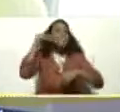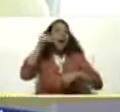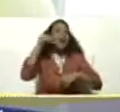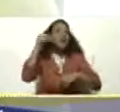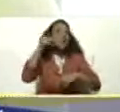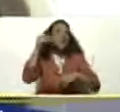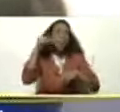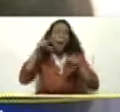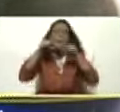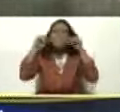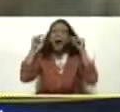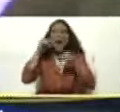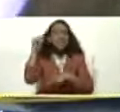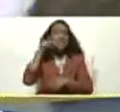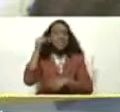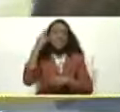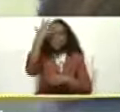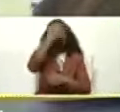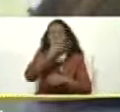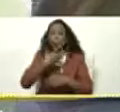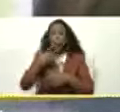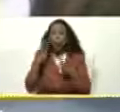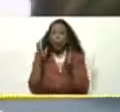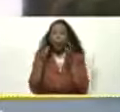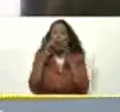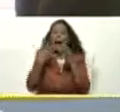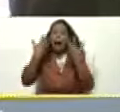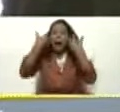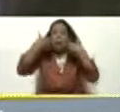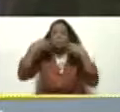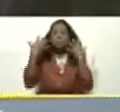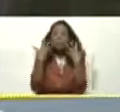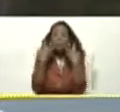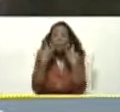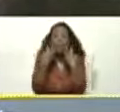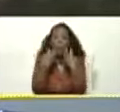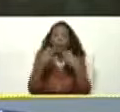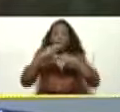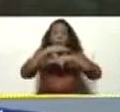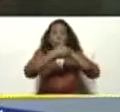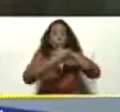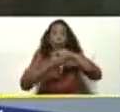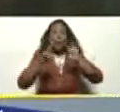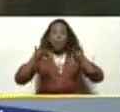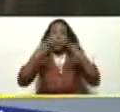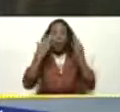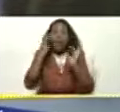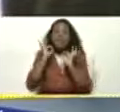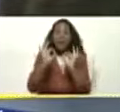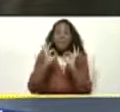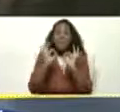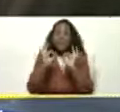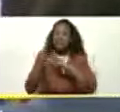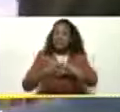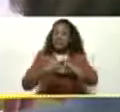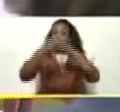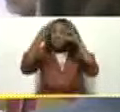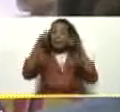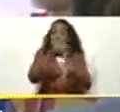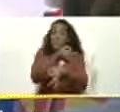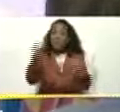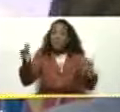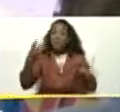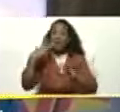eso lo esta lámpara de Mira la lámpara última tecnología del